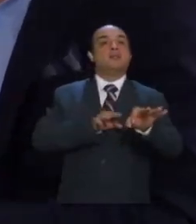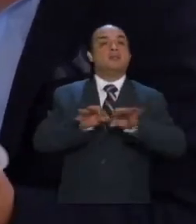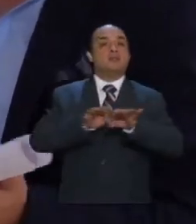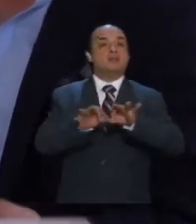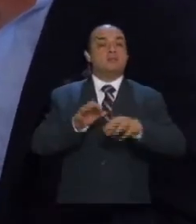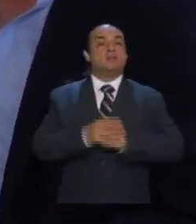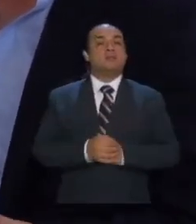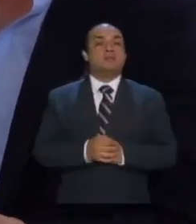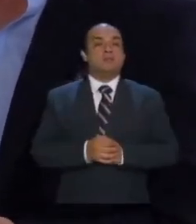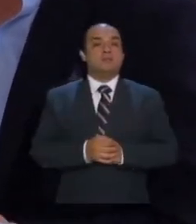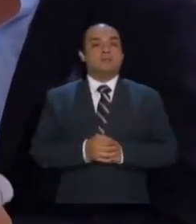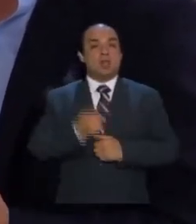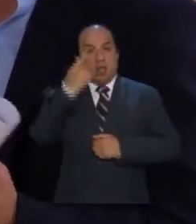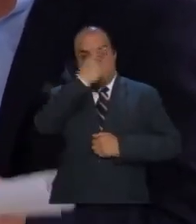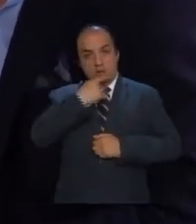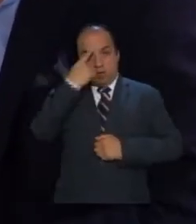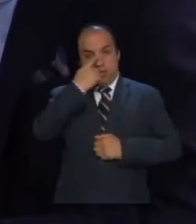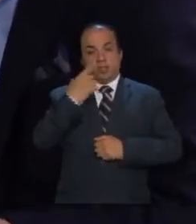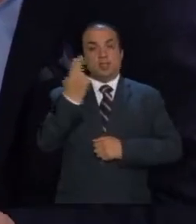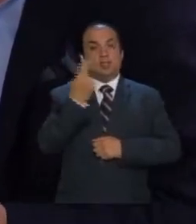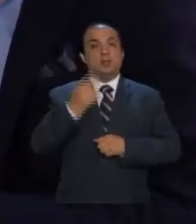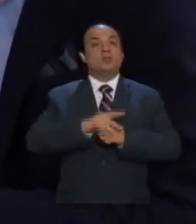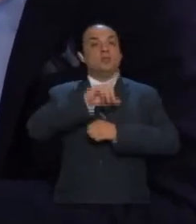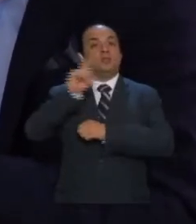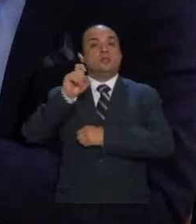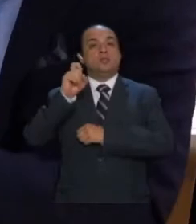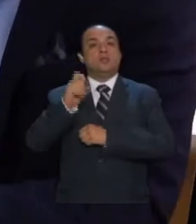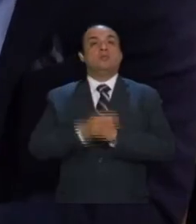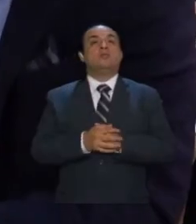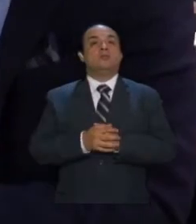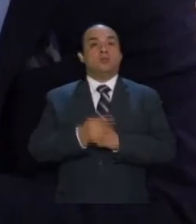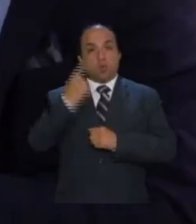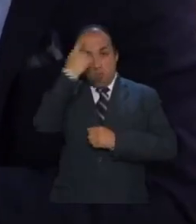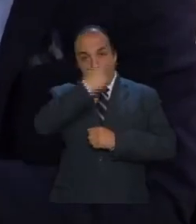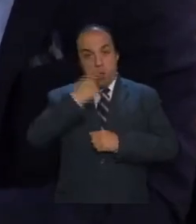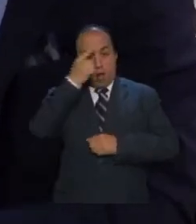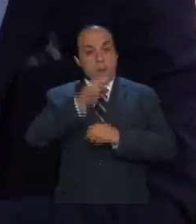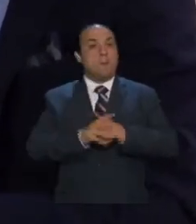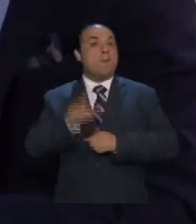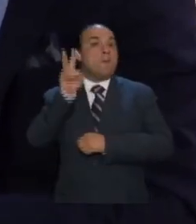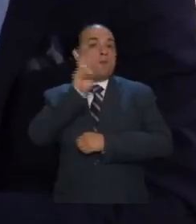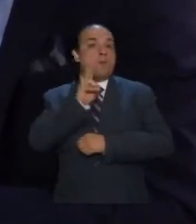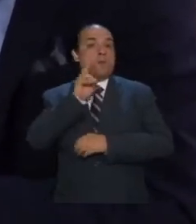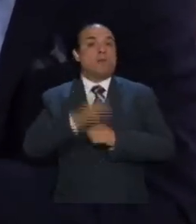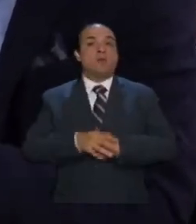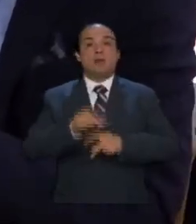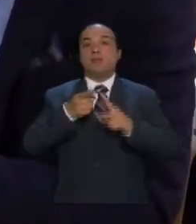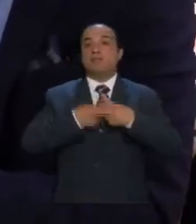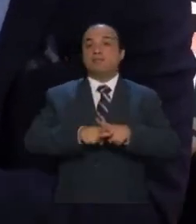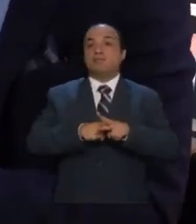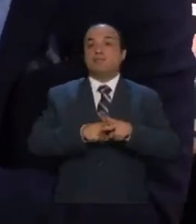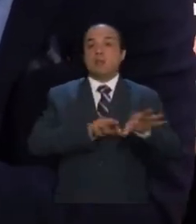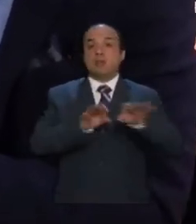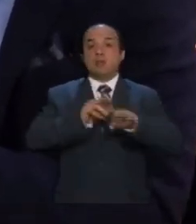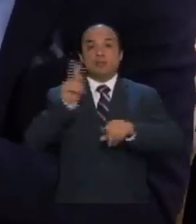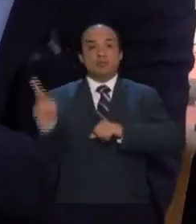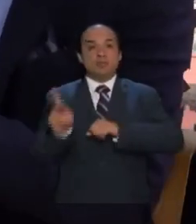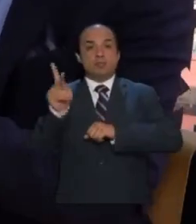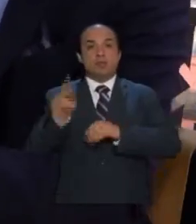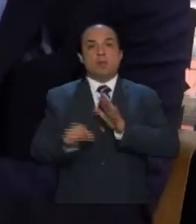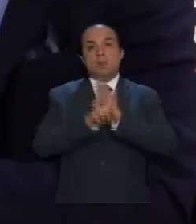horas, necesitamos 100 horas de pruebas antes de ponerlo en marcha para una operación pública. En este